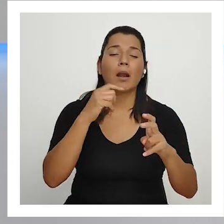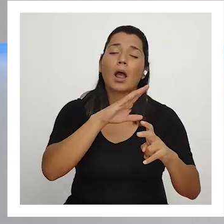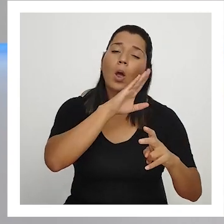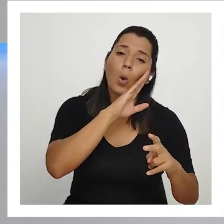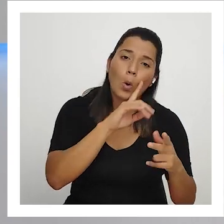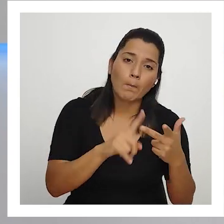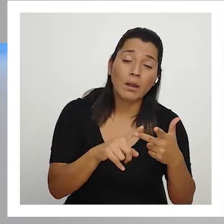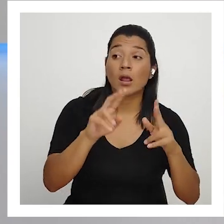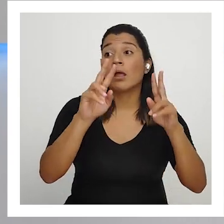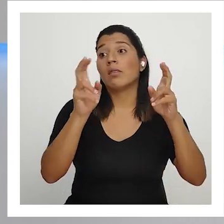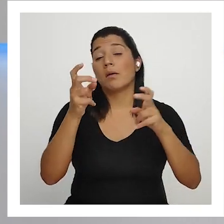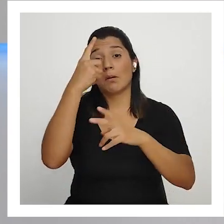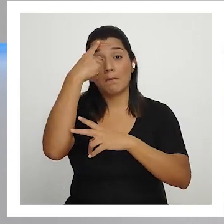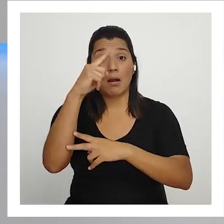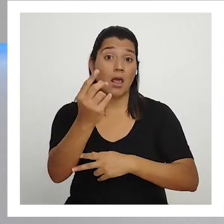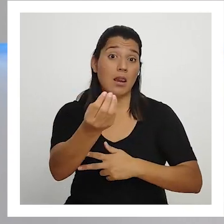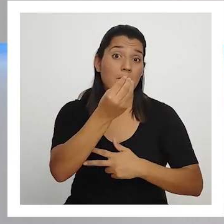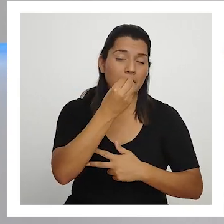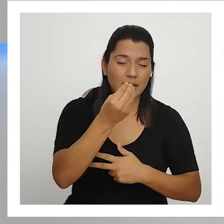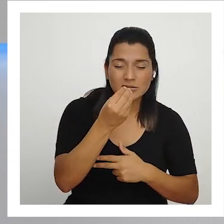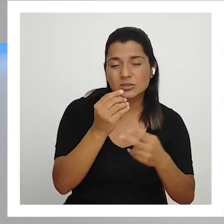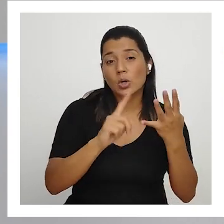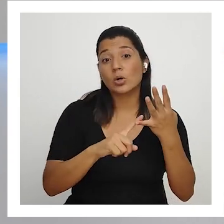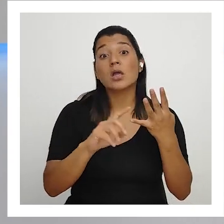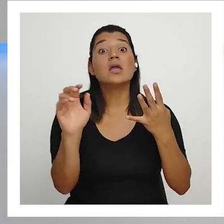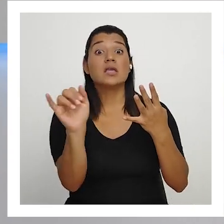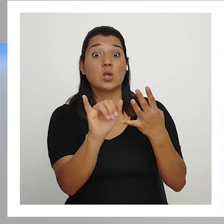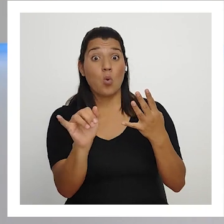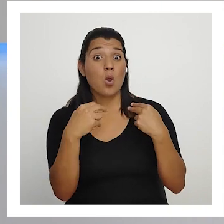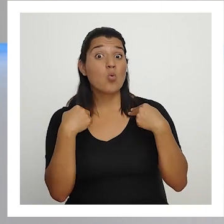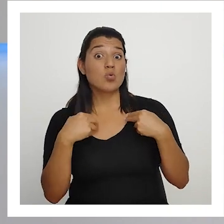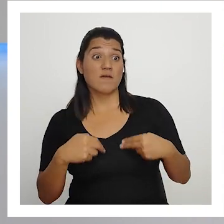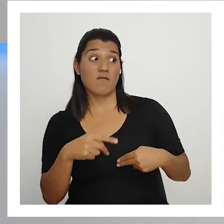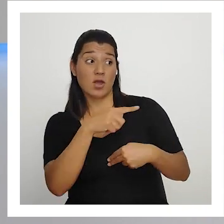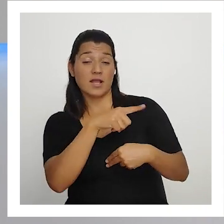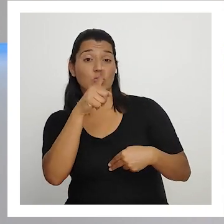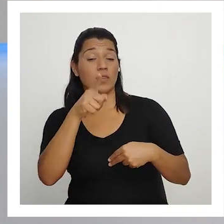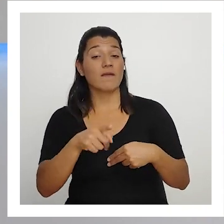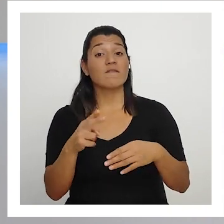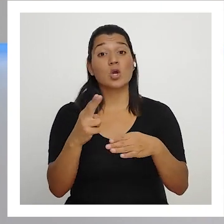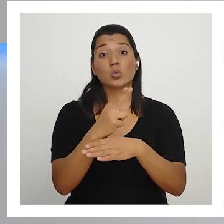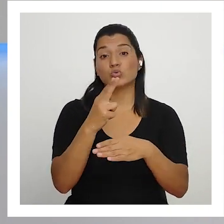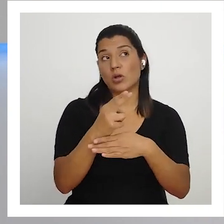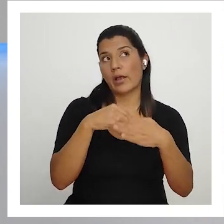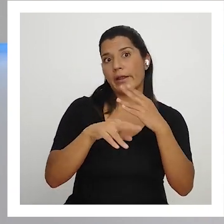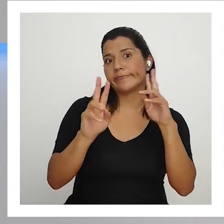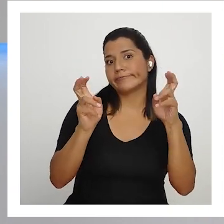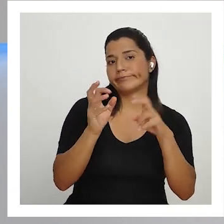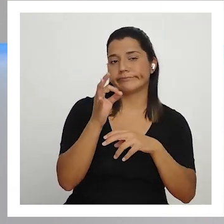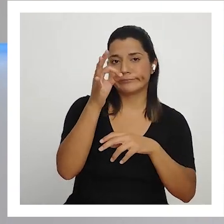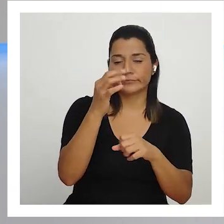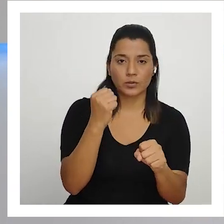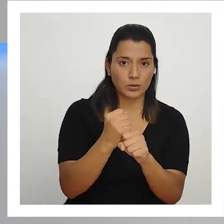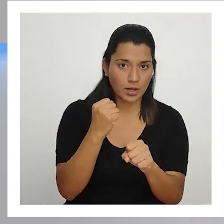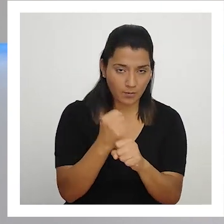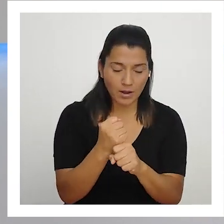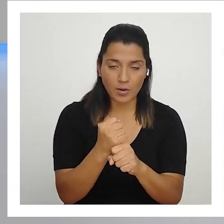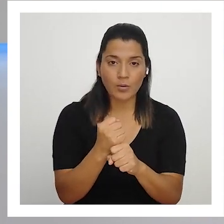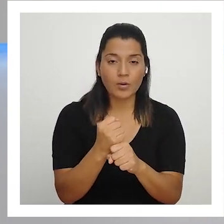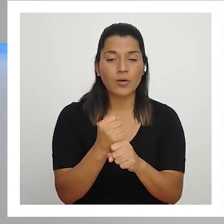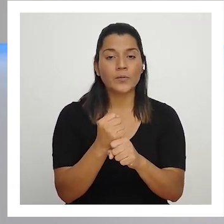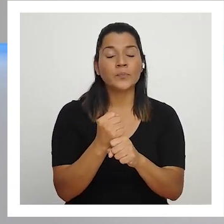temas futuros de alimentación, incluso del mismo uniforme que van a utilizar eventualmente en el trabajo que falsamente les han indicado que les